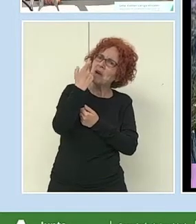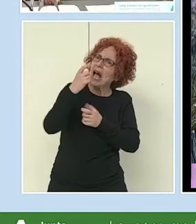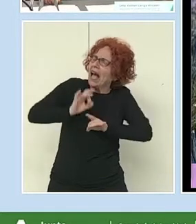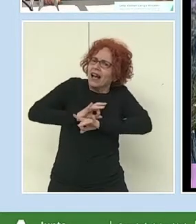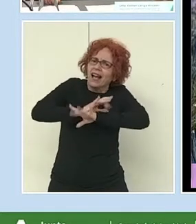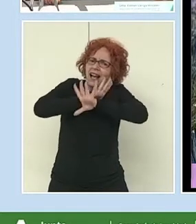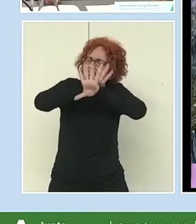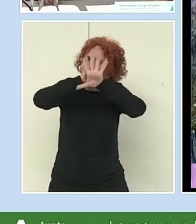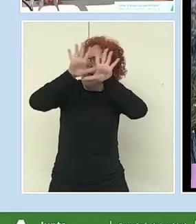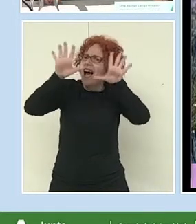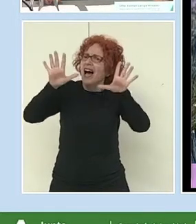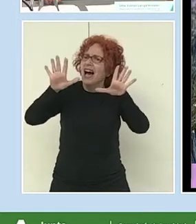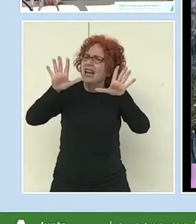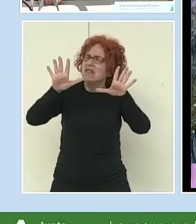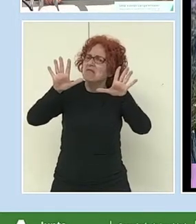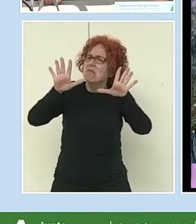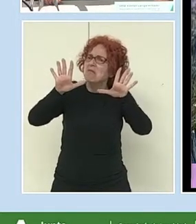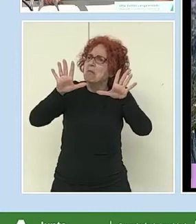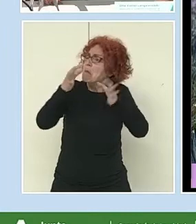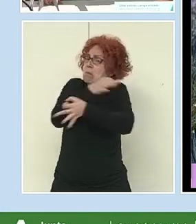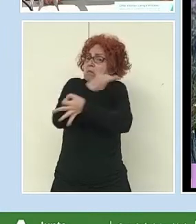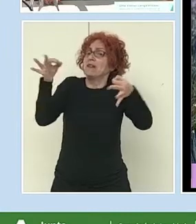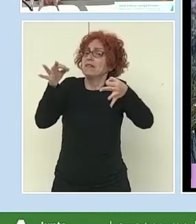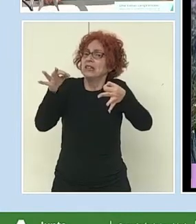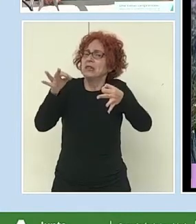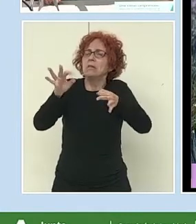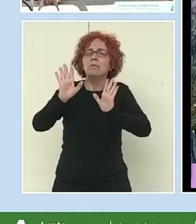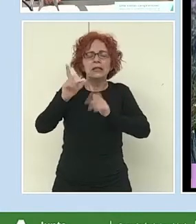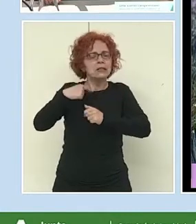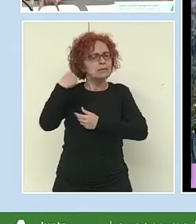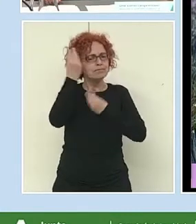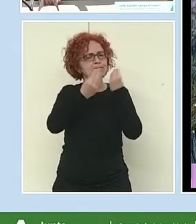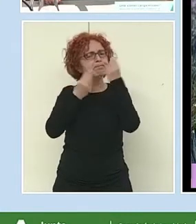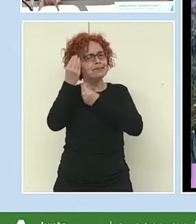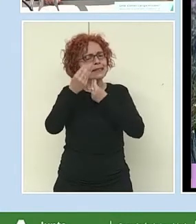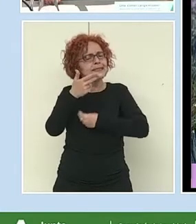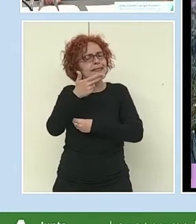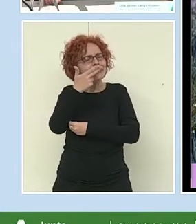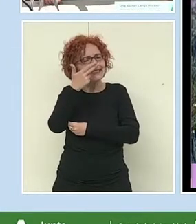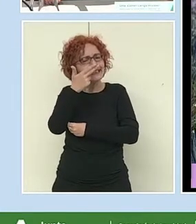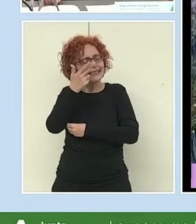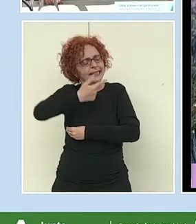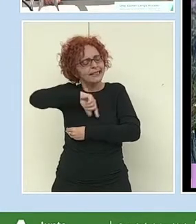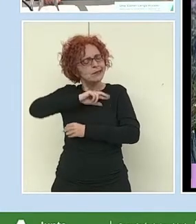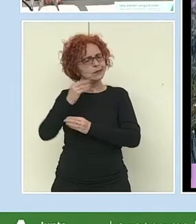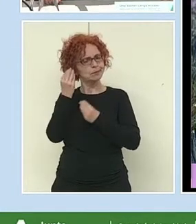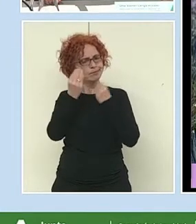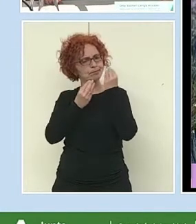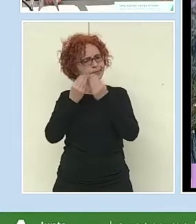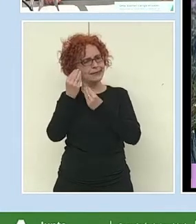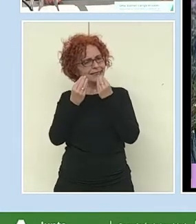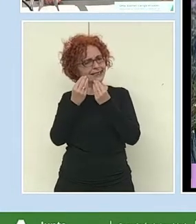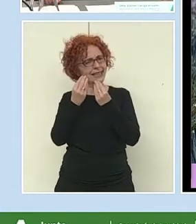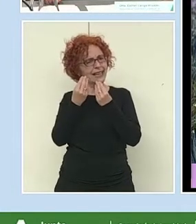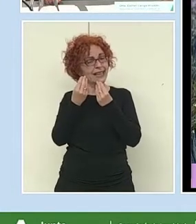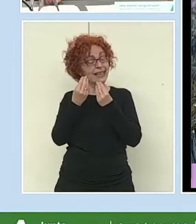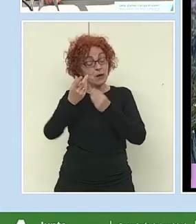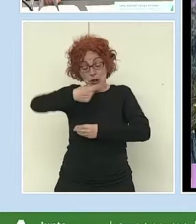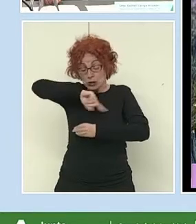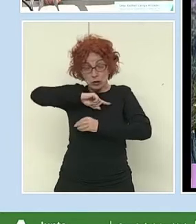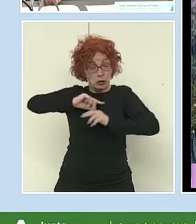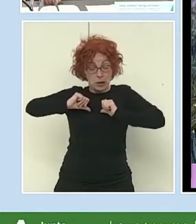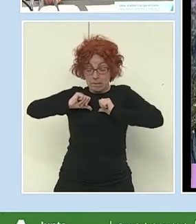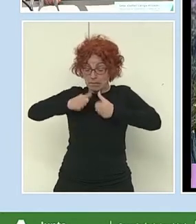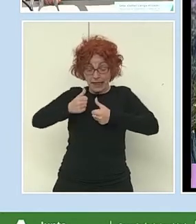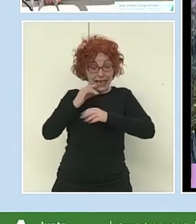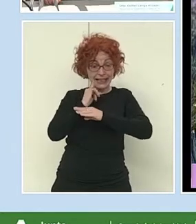bastante interesante y provechoso, tal vez, que desde el instituto se